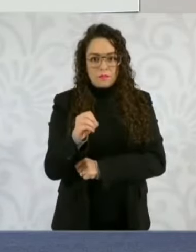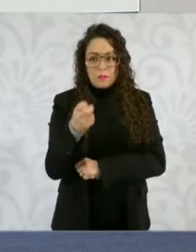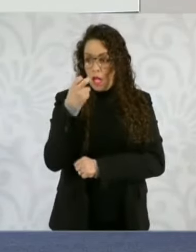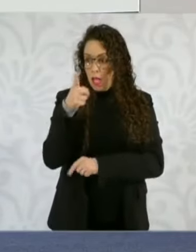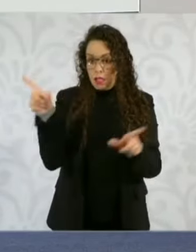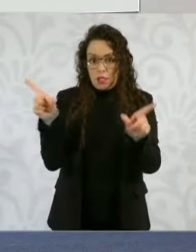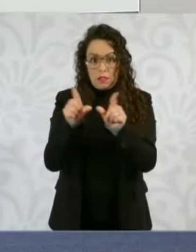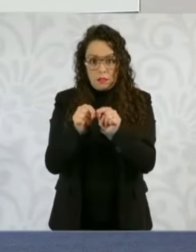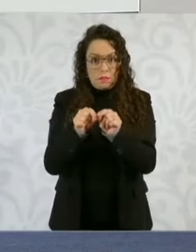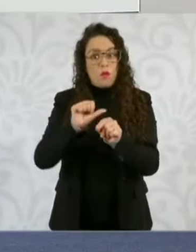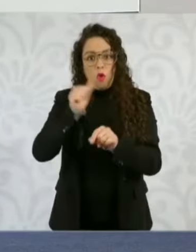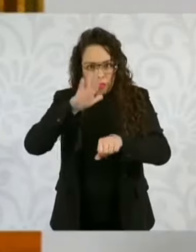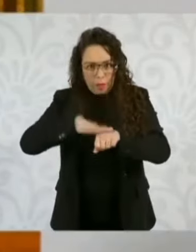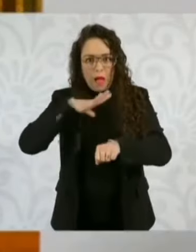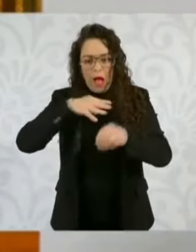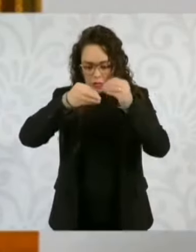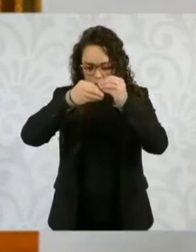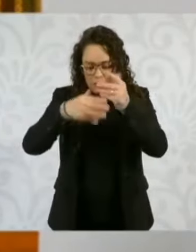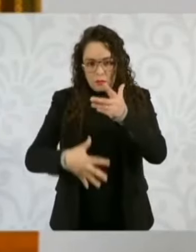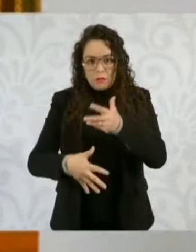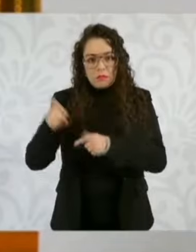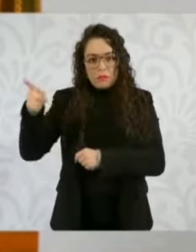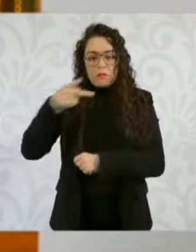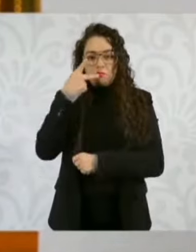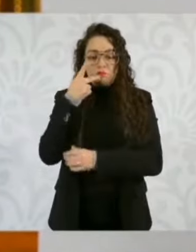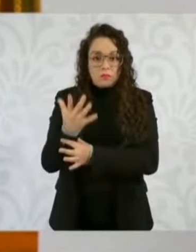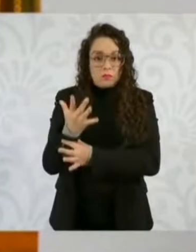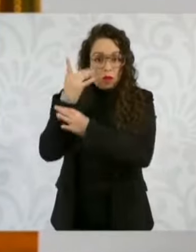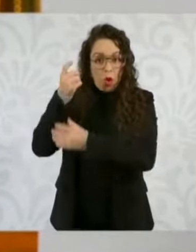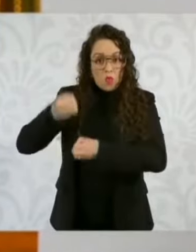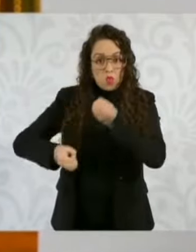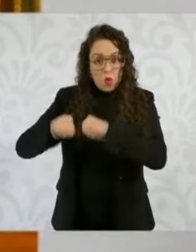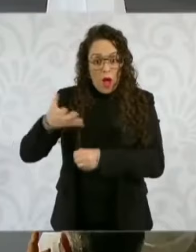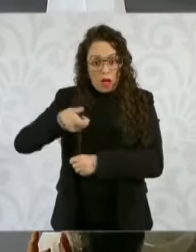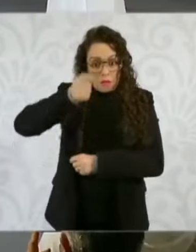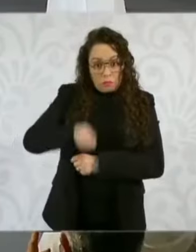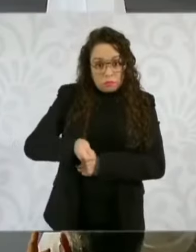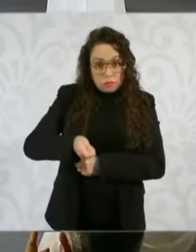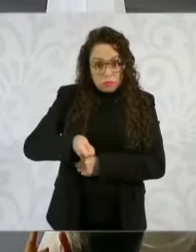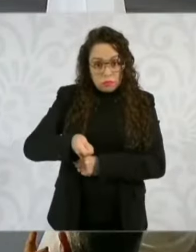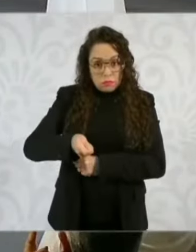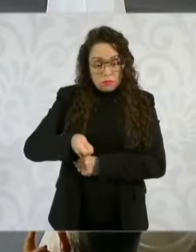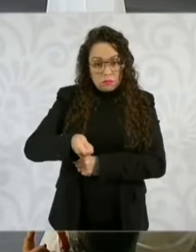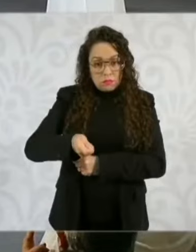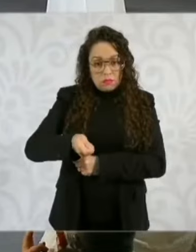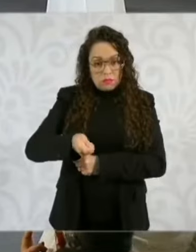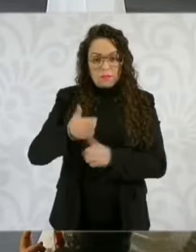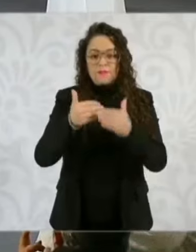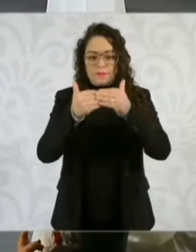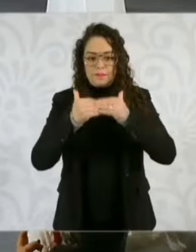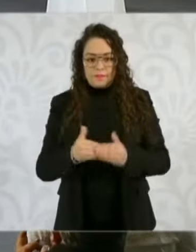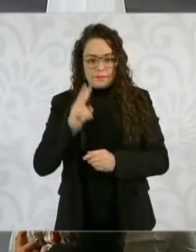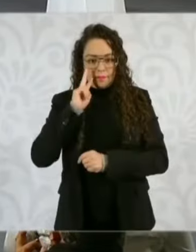el juez que lee la sentencia. Vamos adelante.